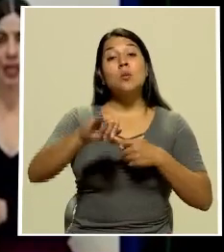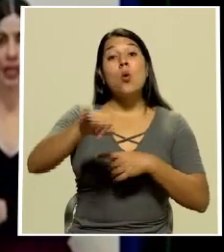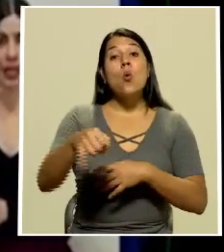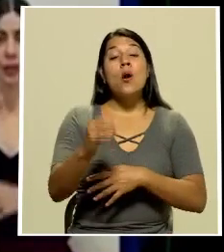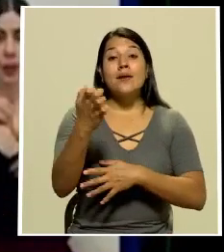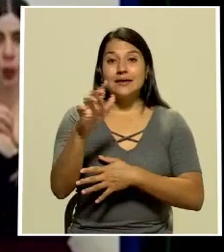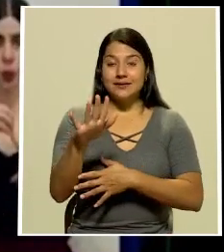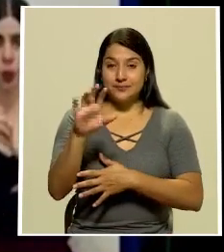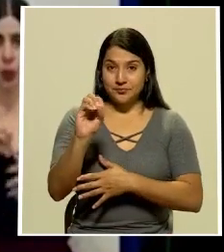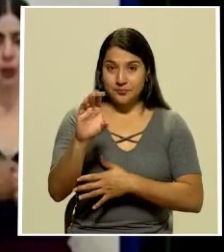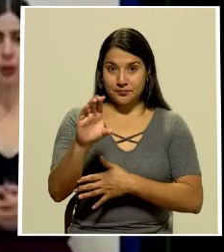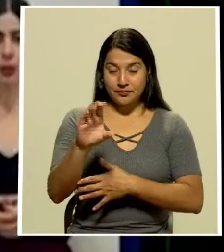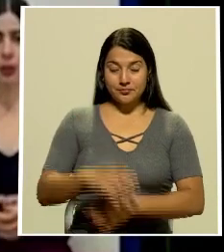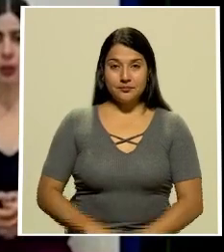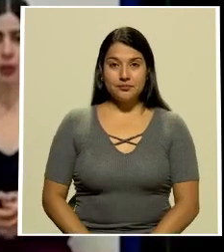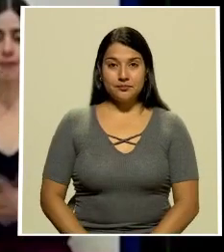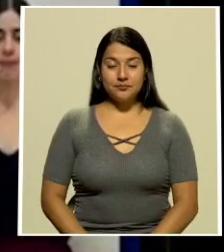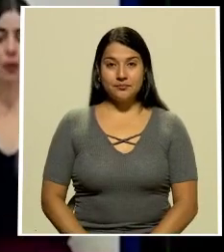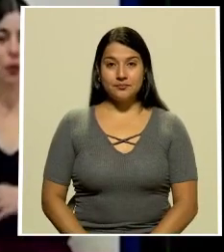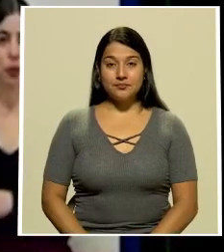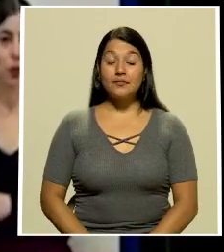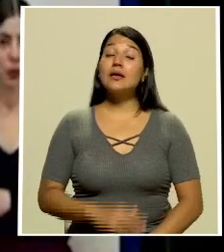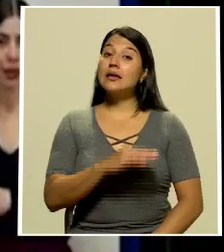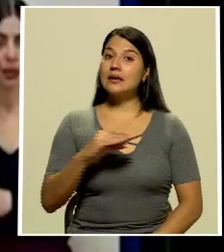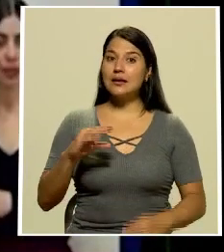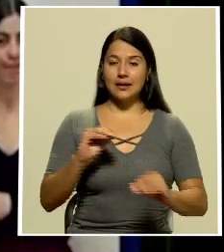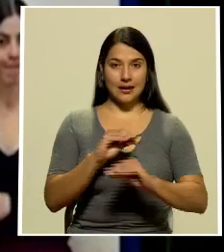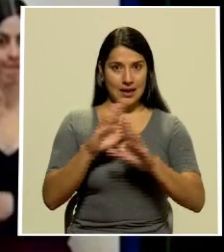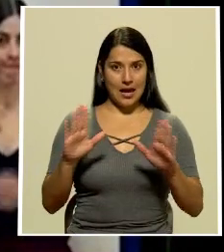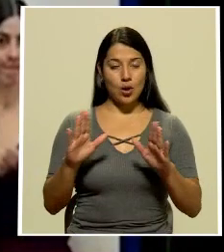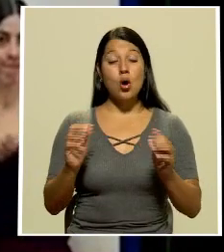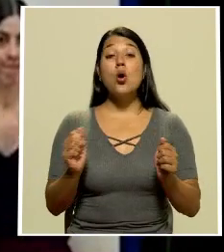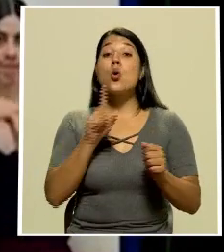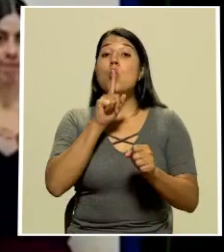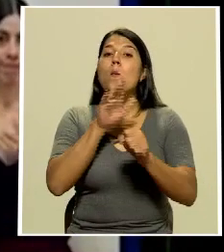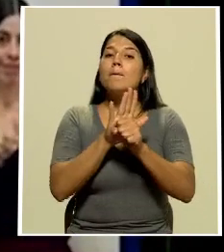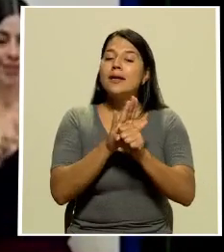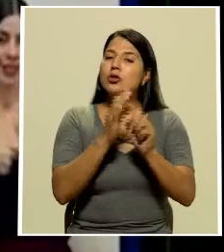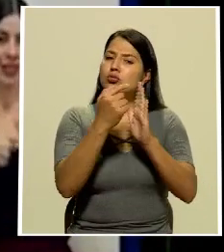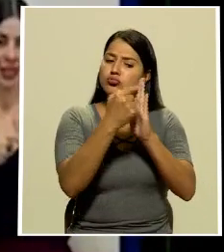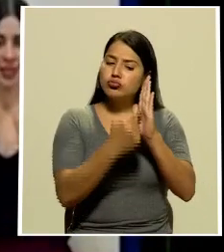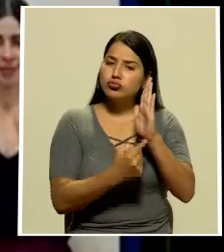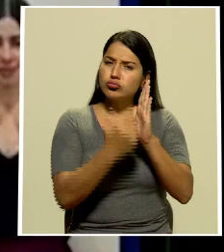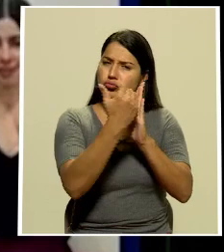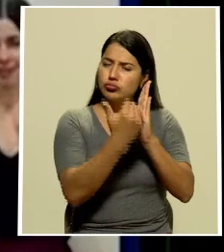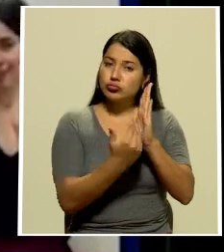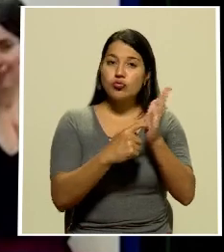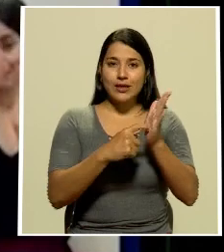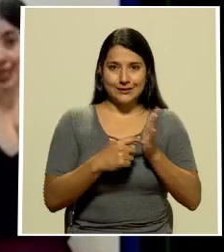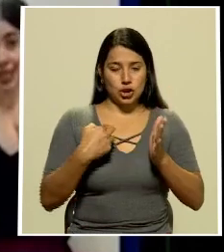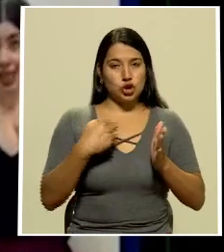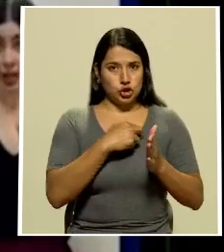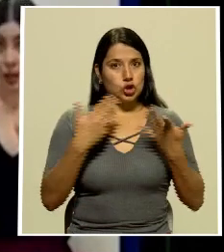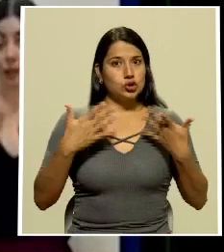jueves 15 de octubre. Por supuesto, con el cumplimiento de los requisitos que constantemente hemos